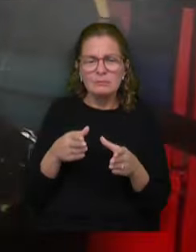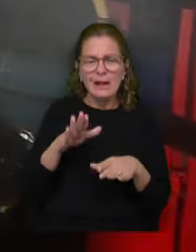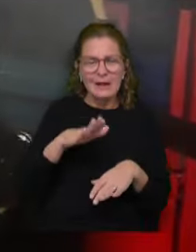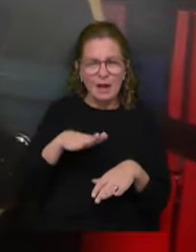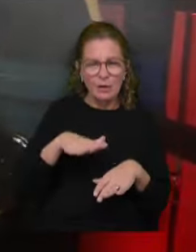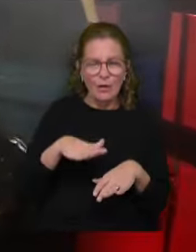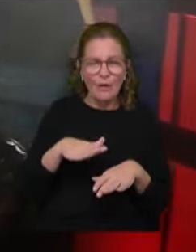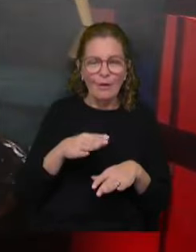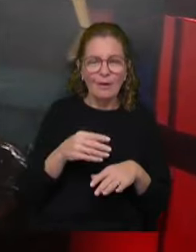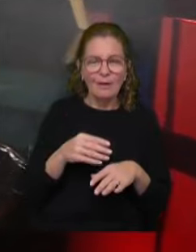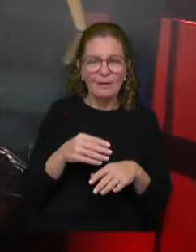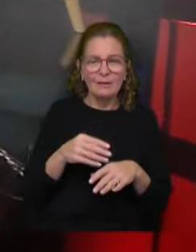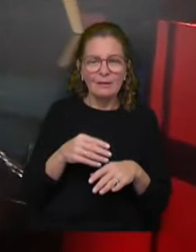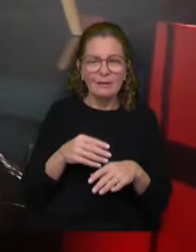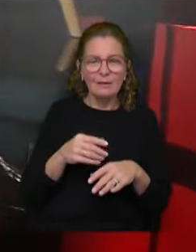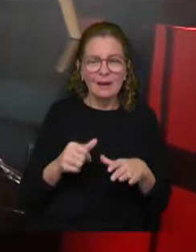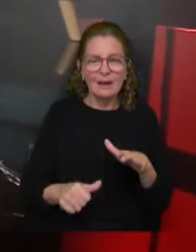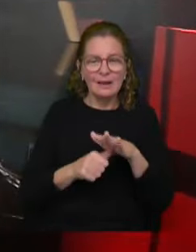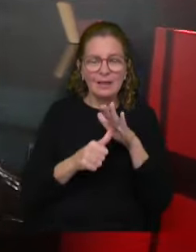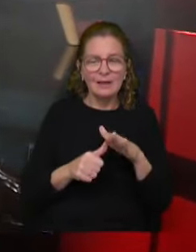que nuestro líder,